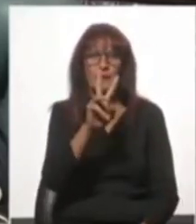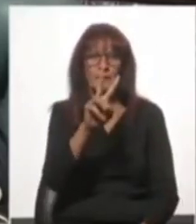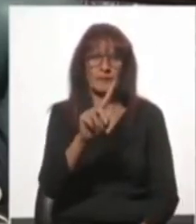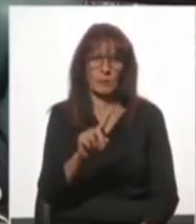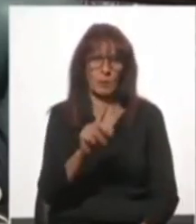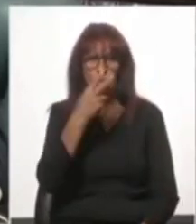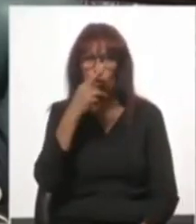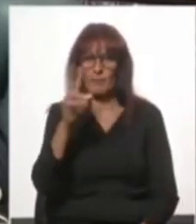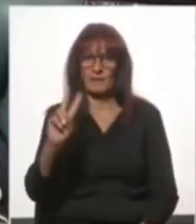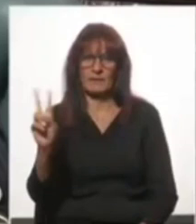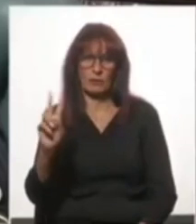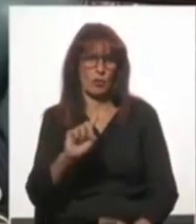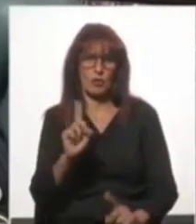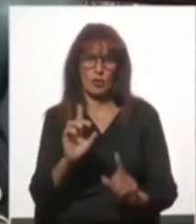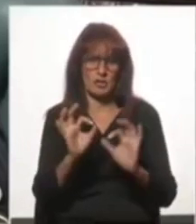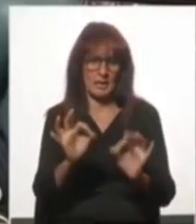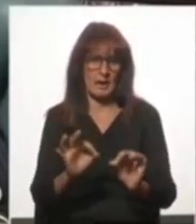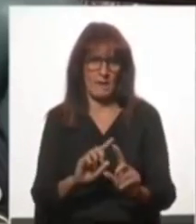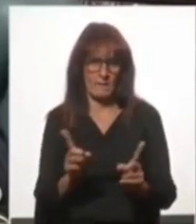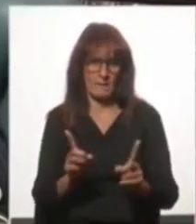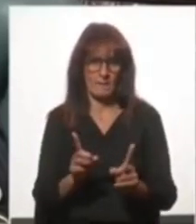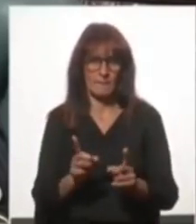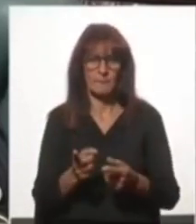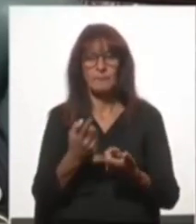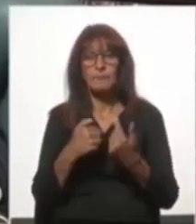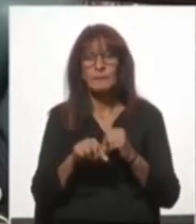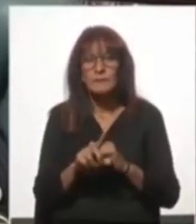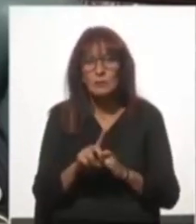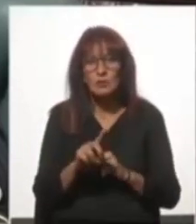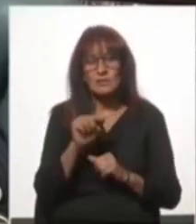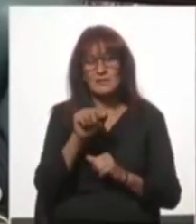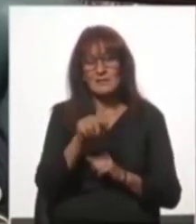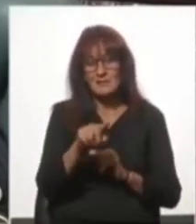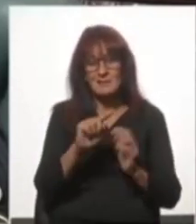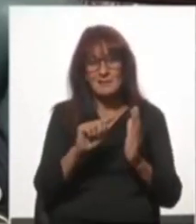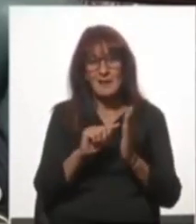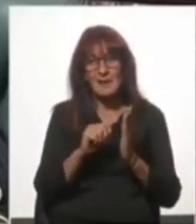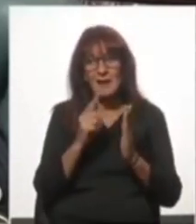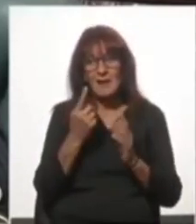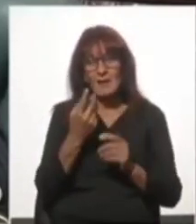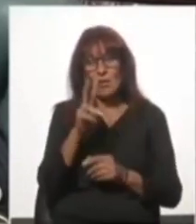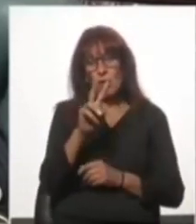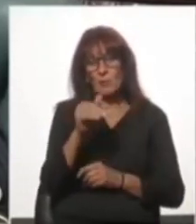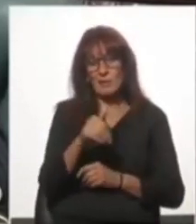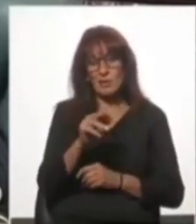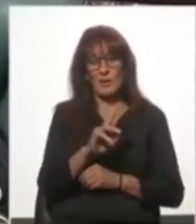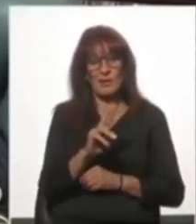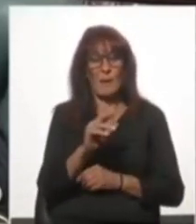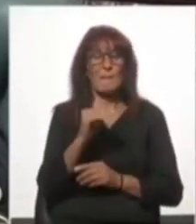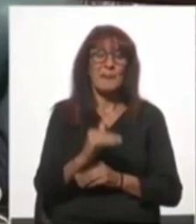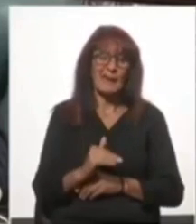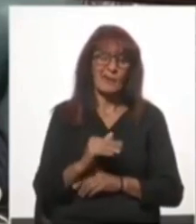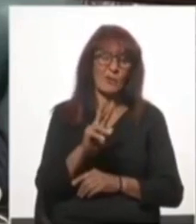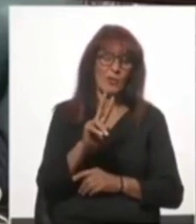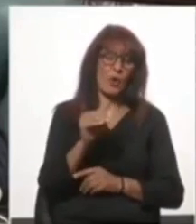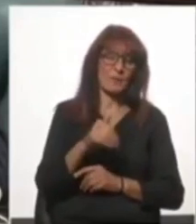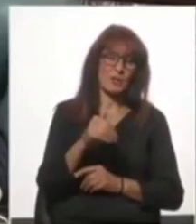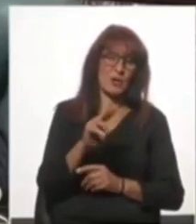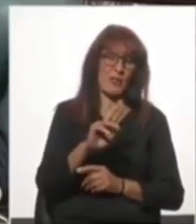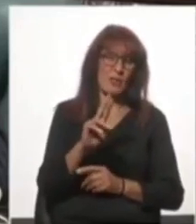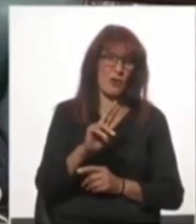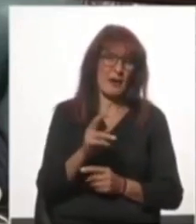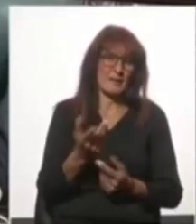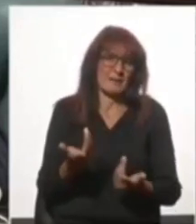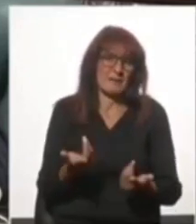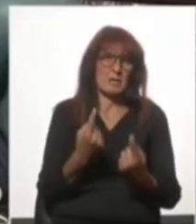en 2022. O sea que ni siquiera esa señal, porque 2 millones de dólares, menos de 2 millones, no son más que